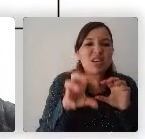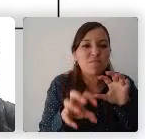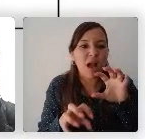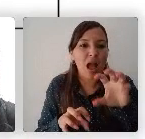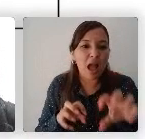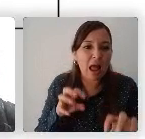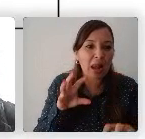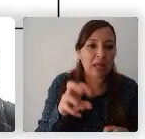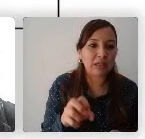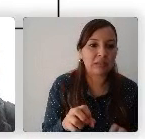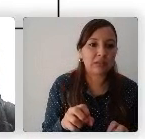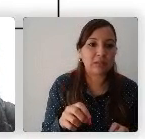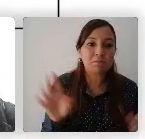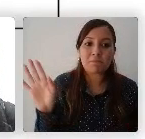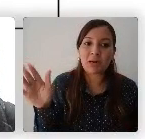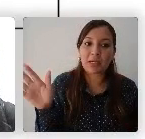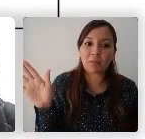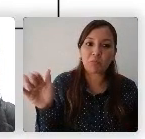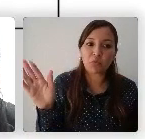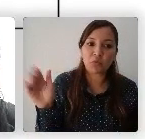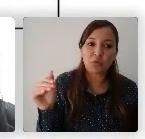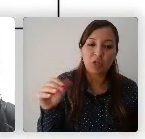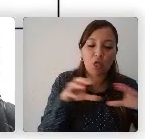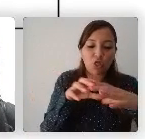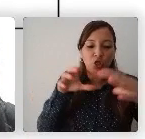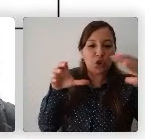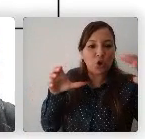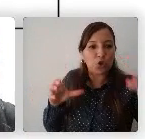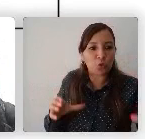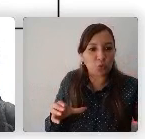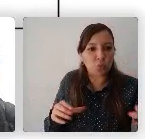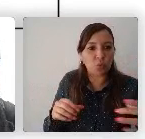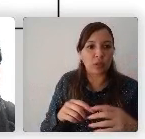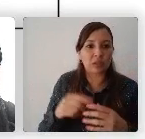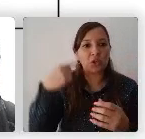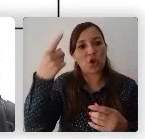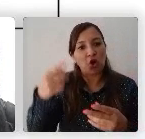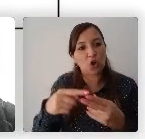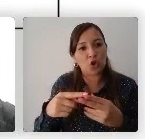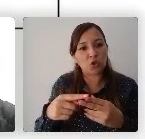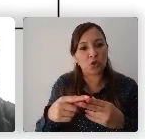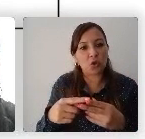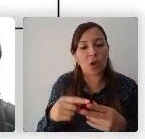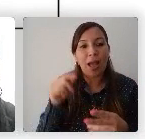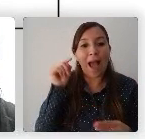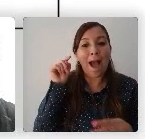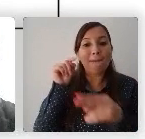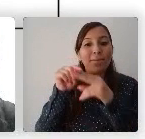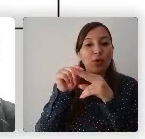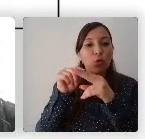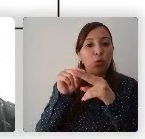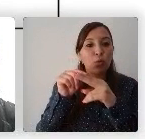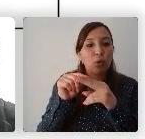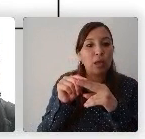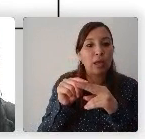actividades participativas, donde permite que el visitante se involucre en cada una de ellas, en las actividades tradicionales o convencionales que hay